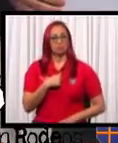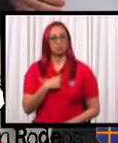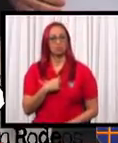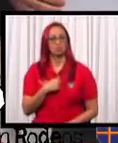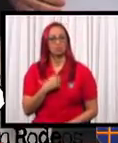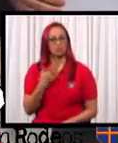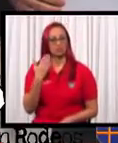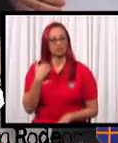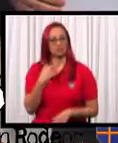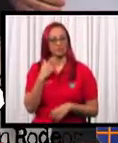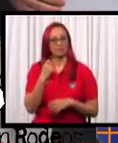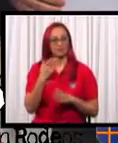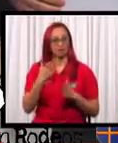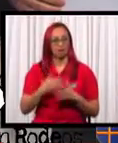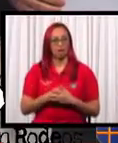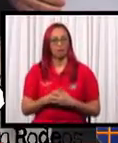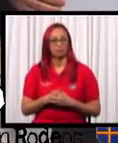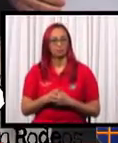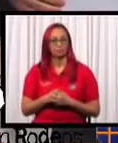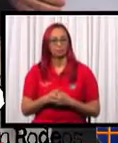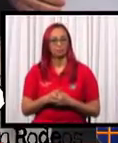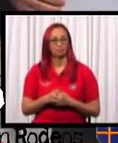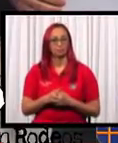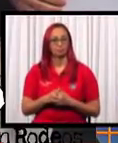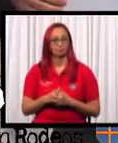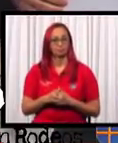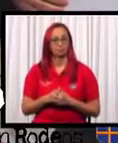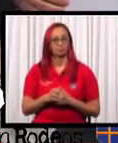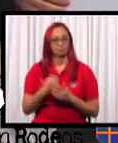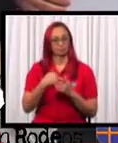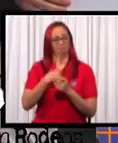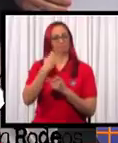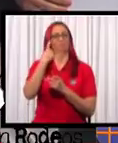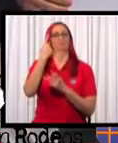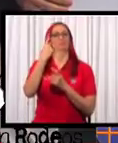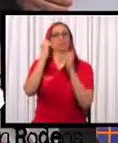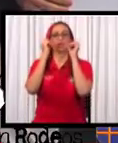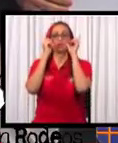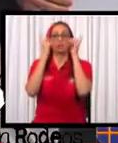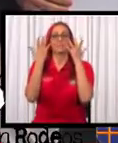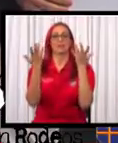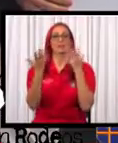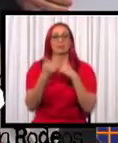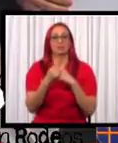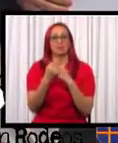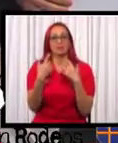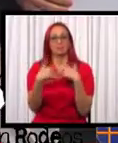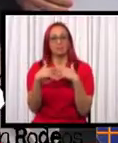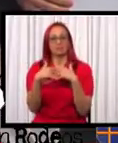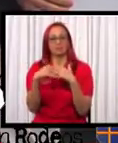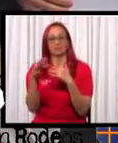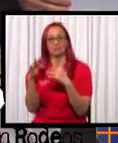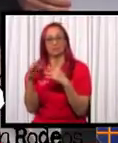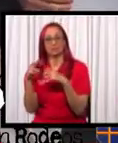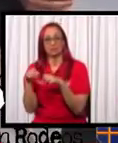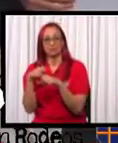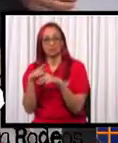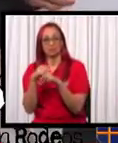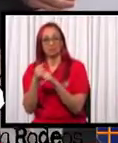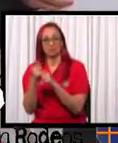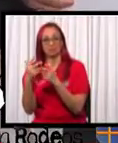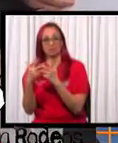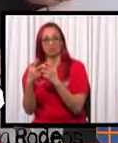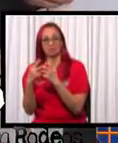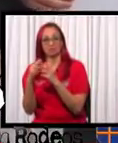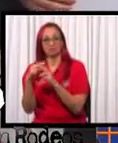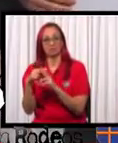pensionado, ¿verdad?, me llevé la sorpresa de que empresas transnacionales hicieron una red meteorológica en